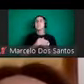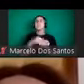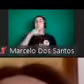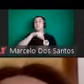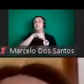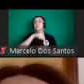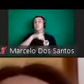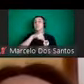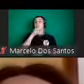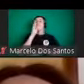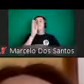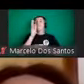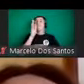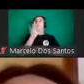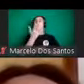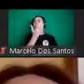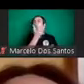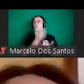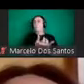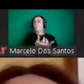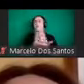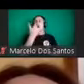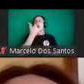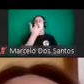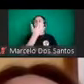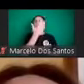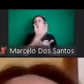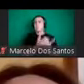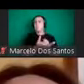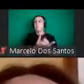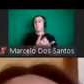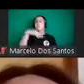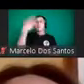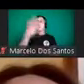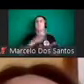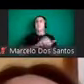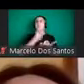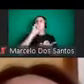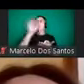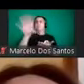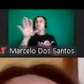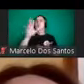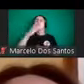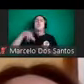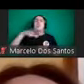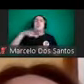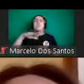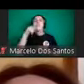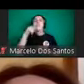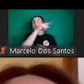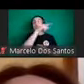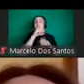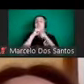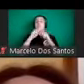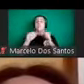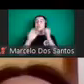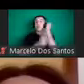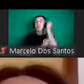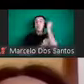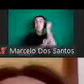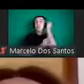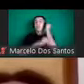y estará disponible de manera asincrónica en la página de Facebook de la Secretaría de la Función Pública, porque eso